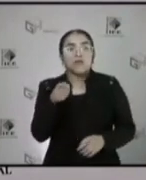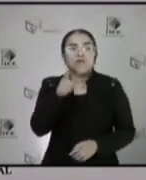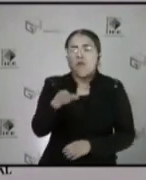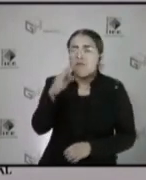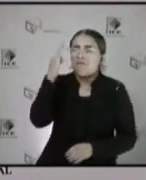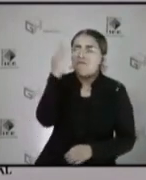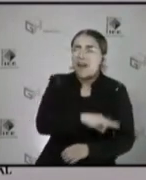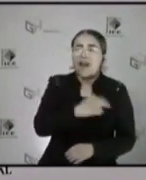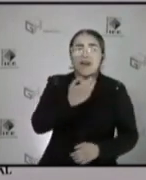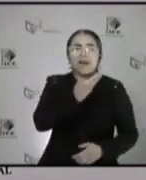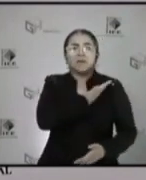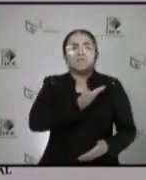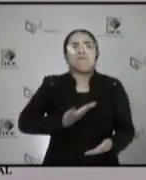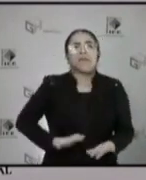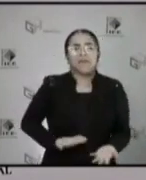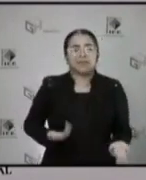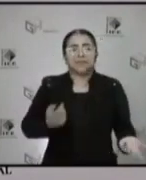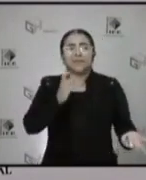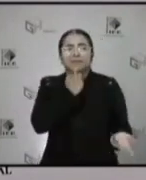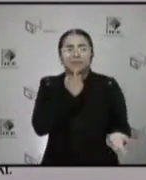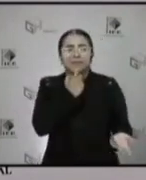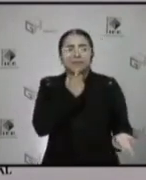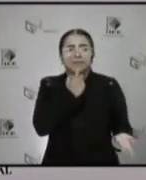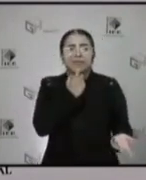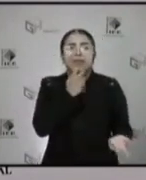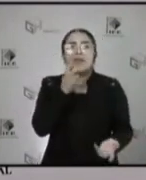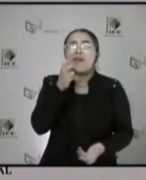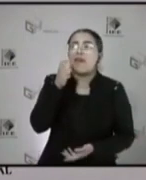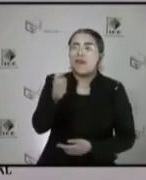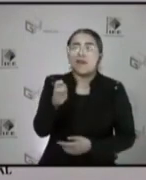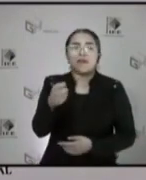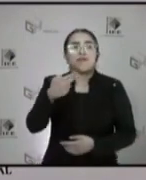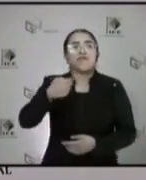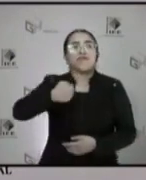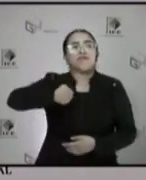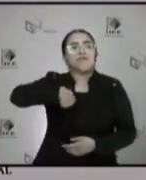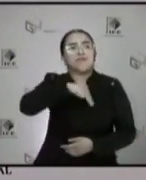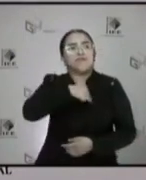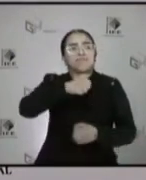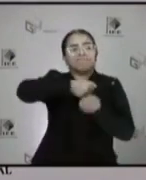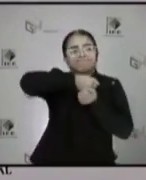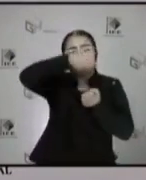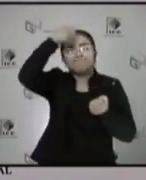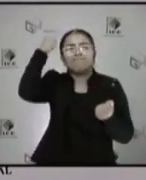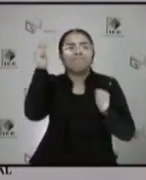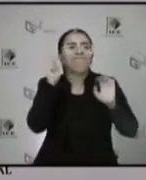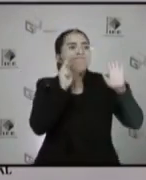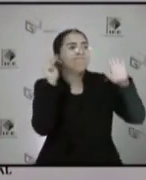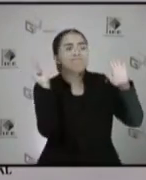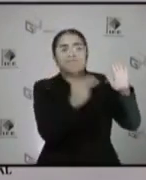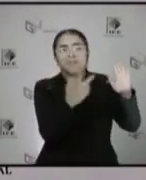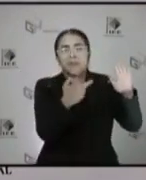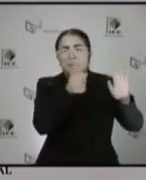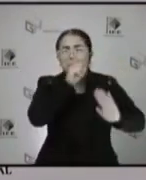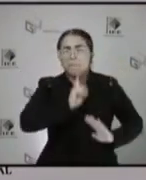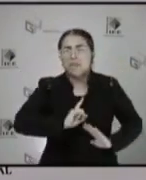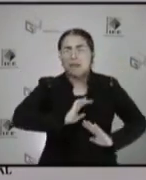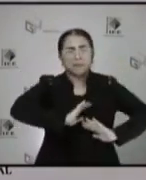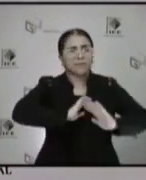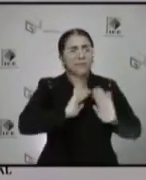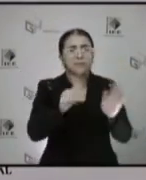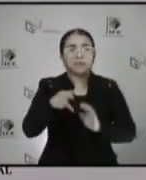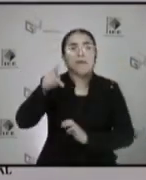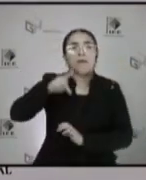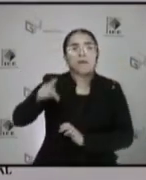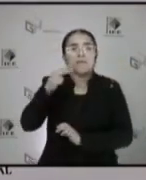al presidente que vino en alternancia. Y eso es lo que tenemos que desenmascarar. No se pueden decir más mentiras. El pueblo tiene que